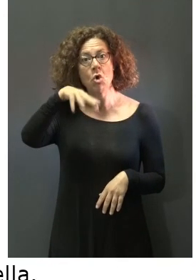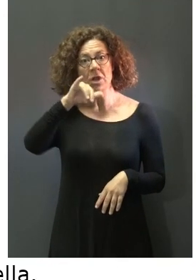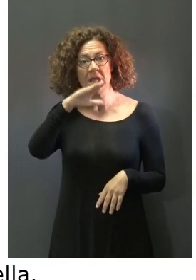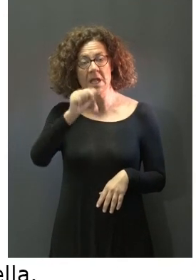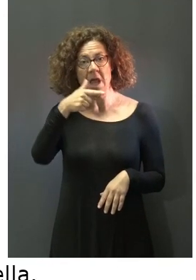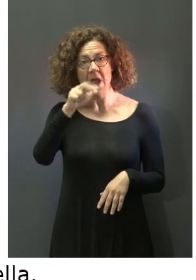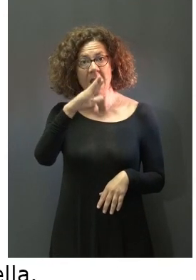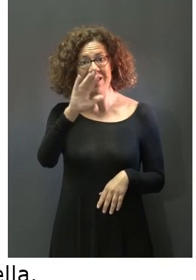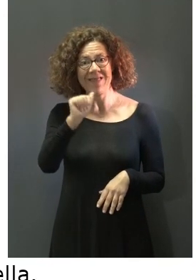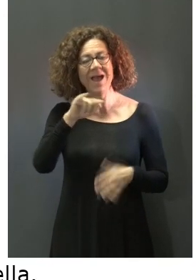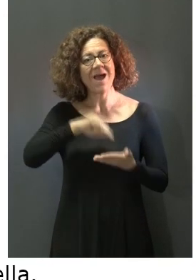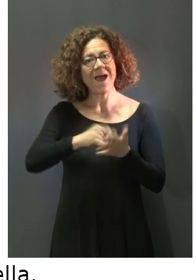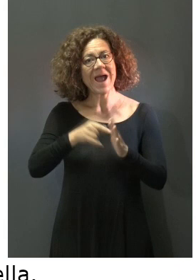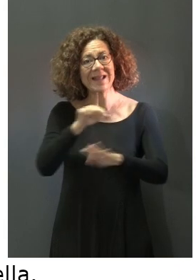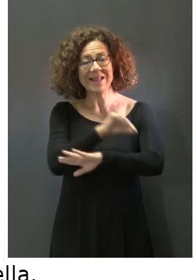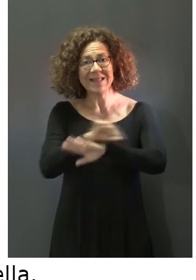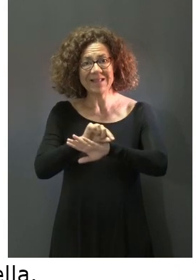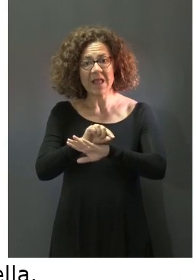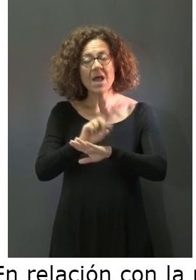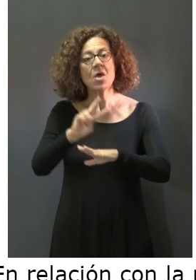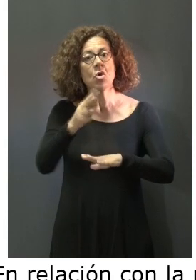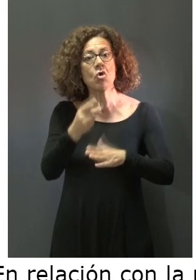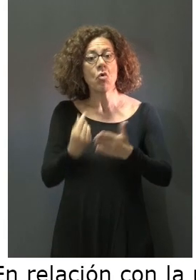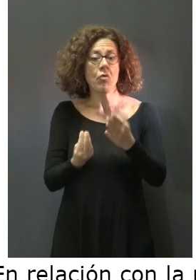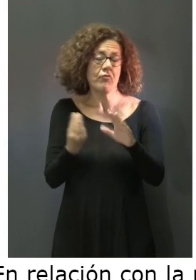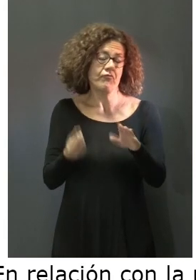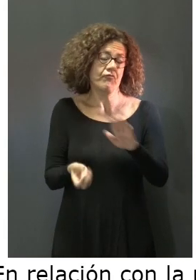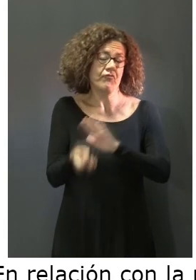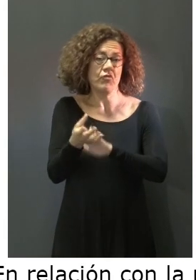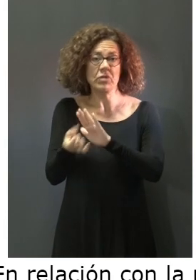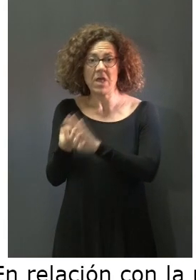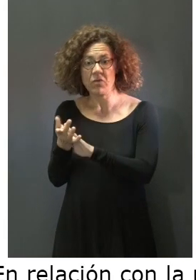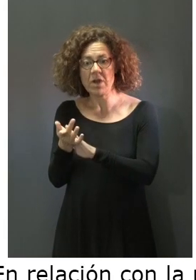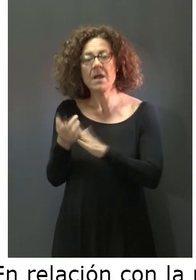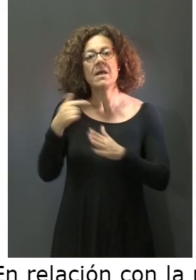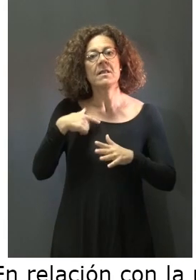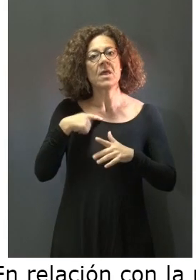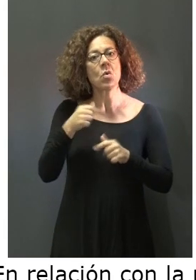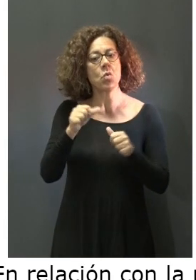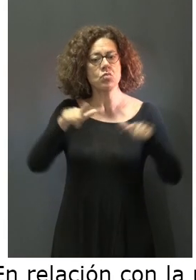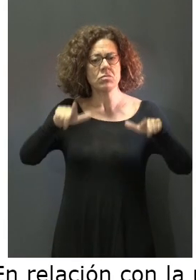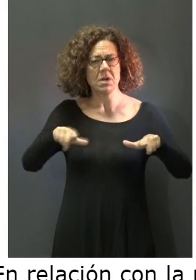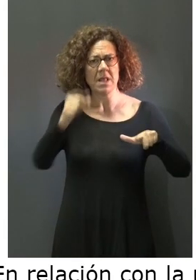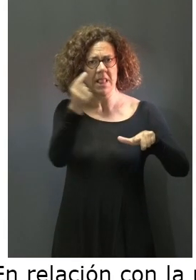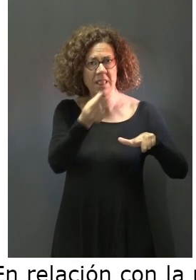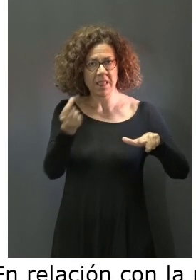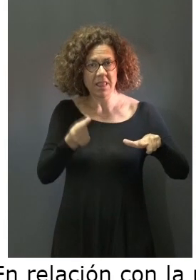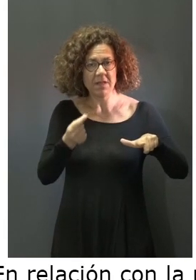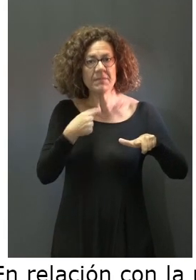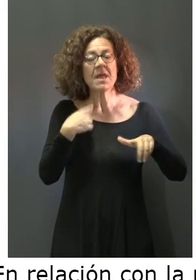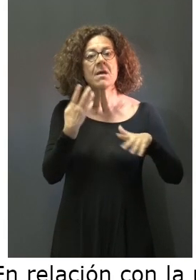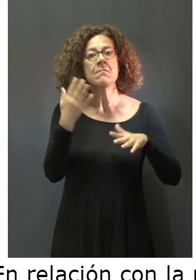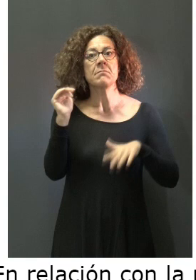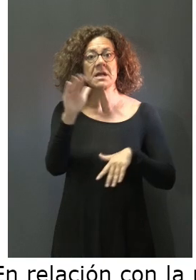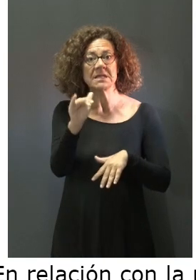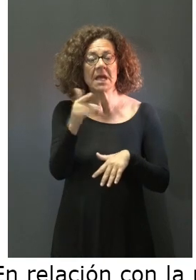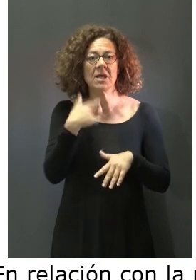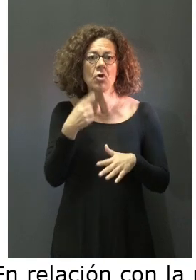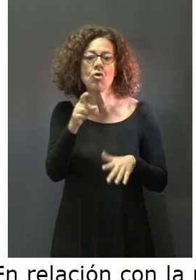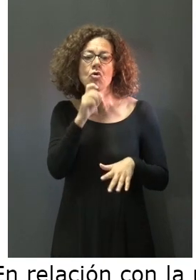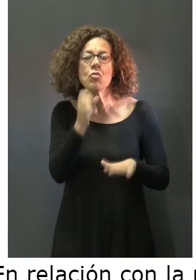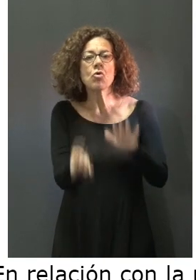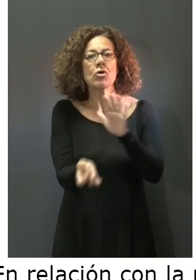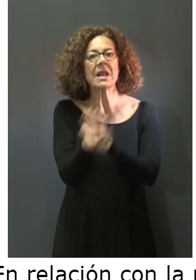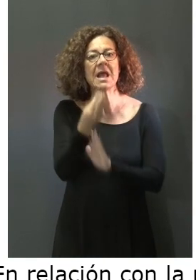García Fernández, arquitecta, cofundadora del estudio de arquitectura y paisaje Cómo crear